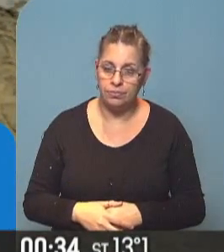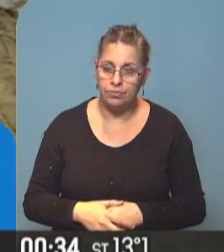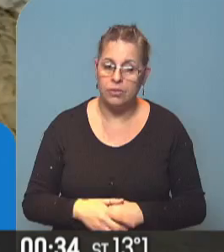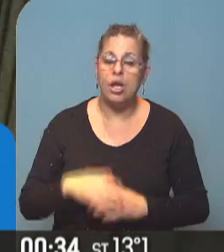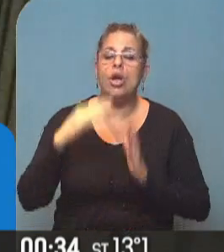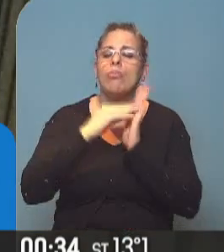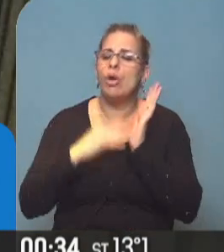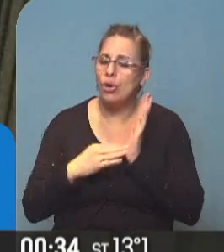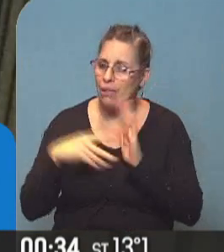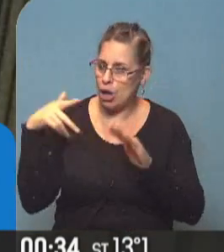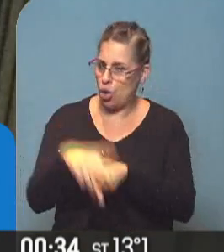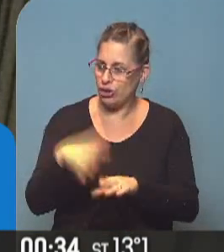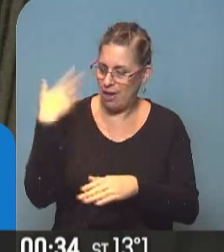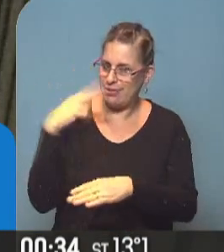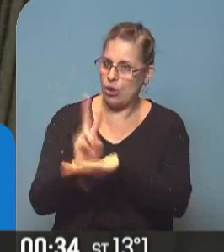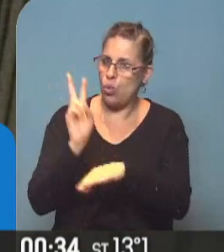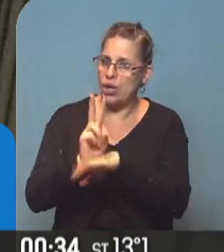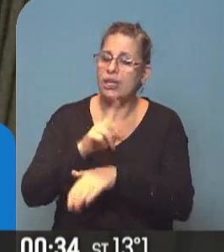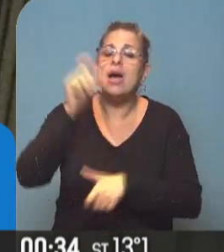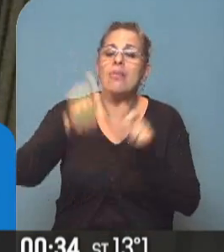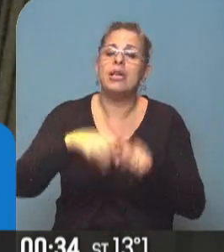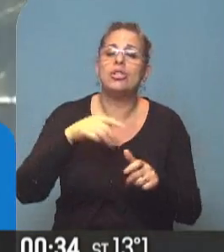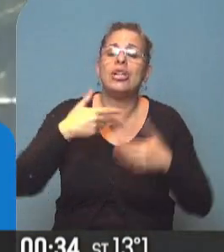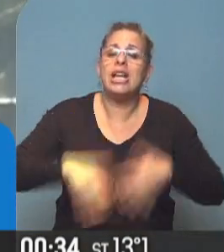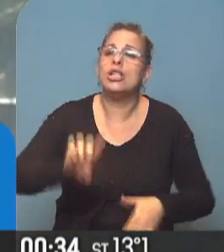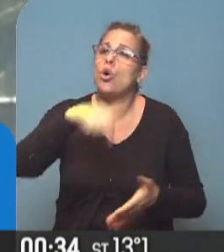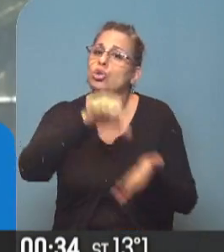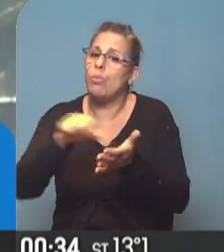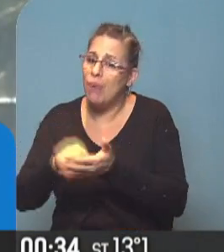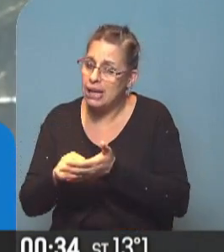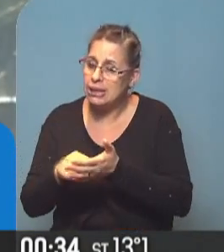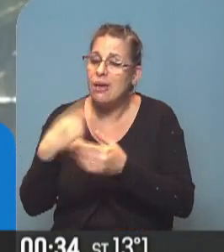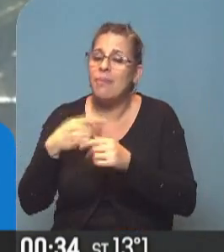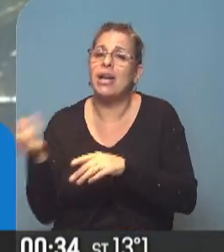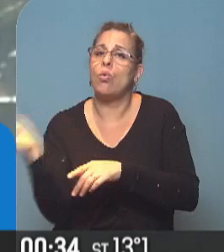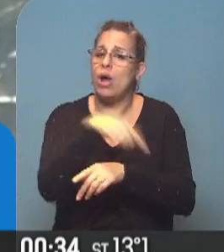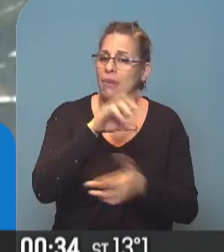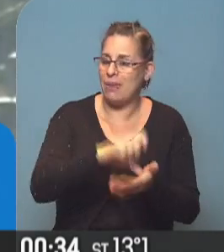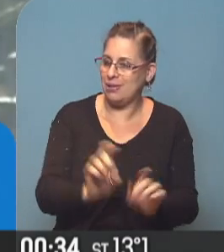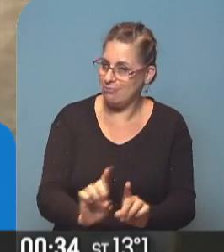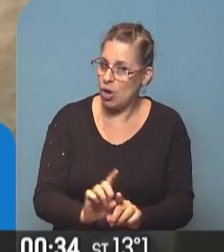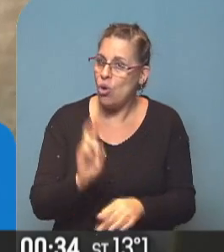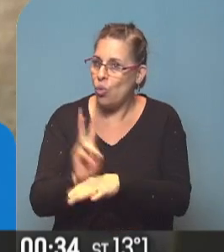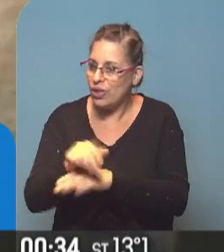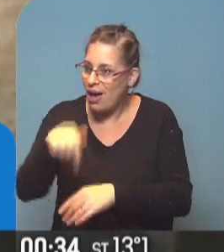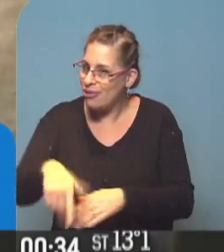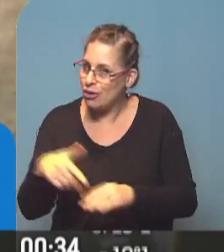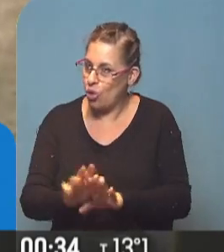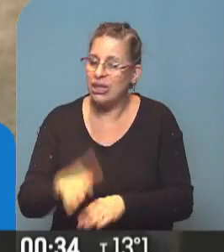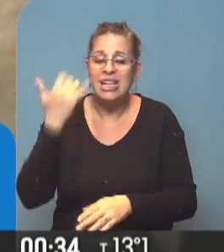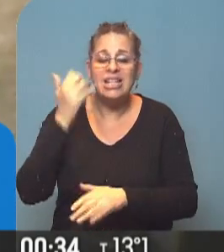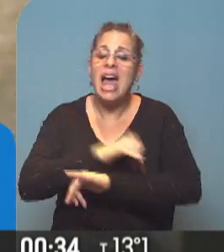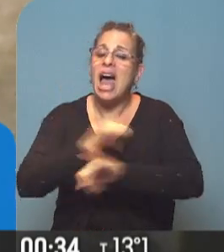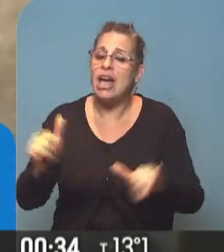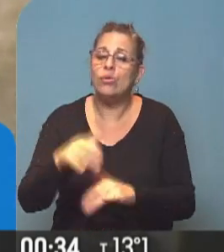programa que protegía a inmigrantes ilegales de la deportación y que de aquí en más no recibirá nuevas solicitudes fue anunciada